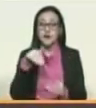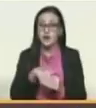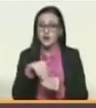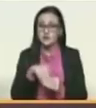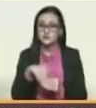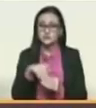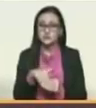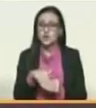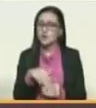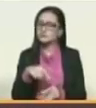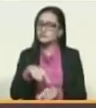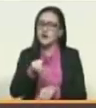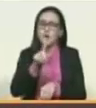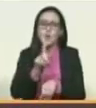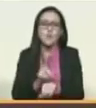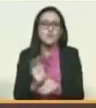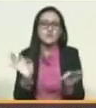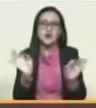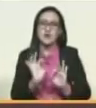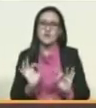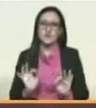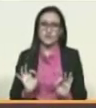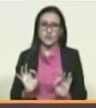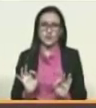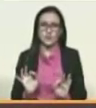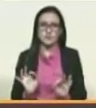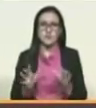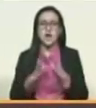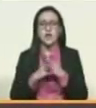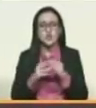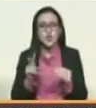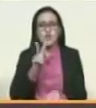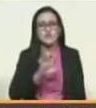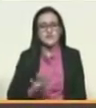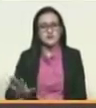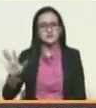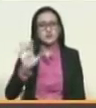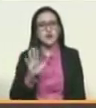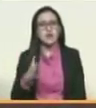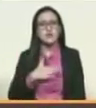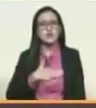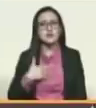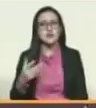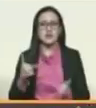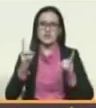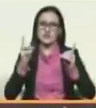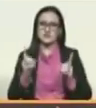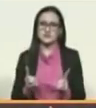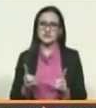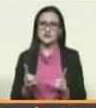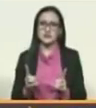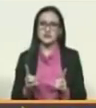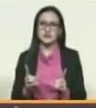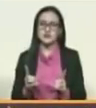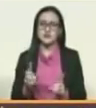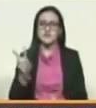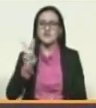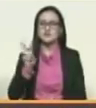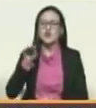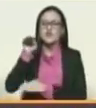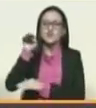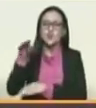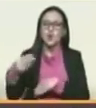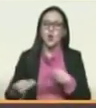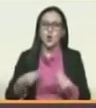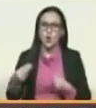la manera, la forma en que las venezolanas y los venezolanos queremos decidir los destinos de este país. Y las